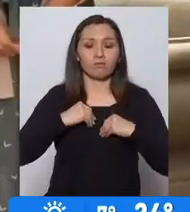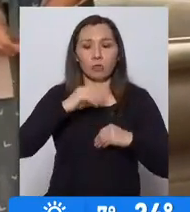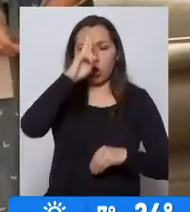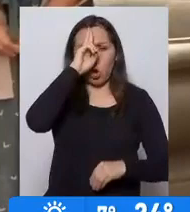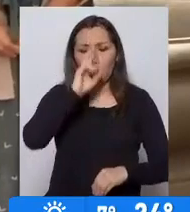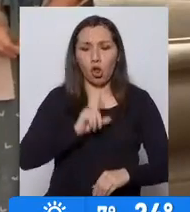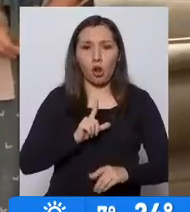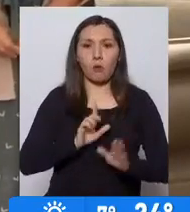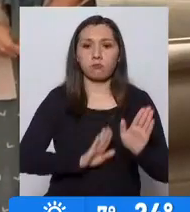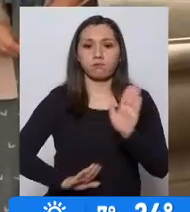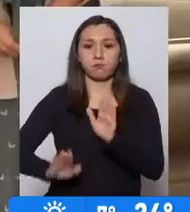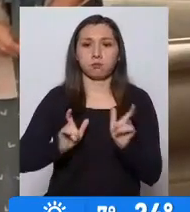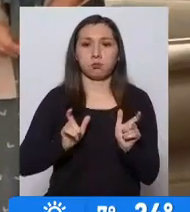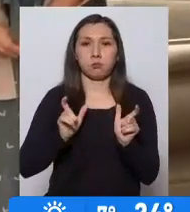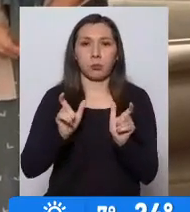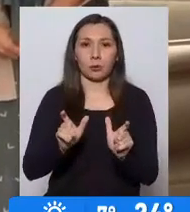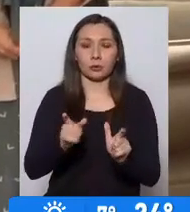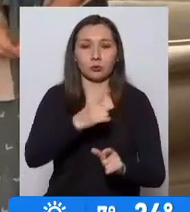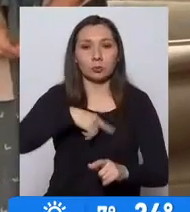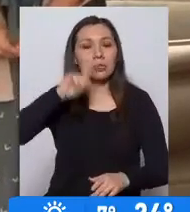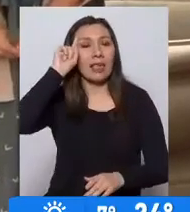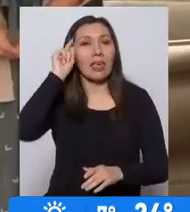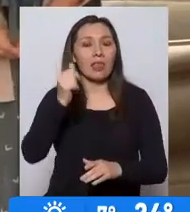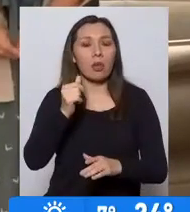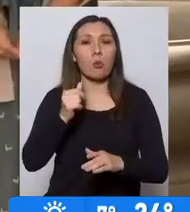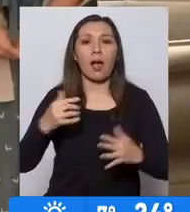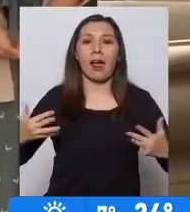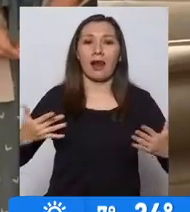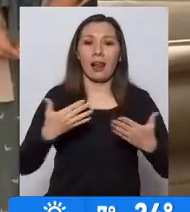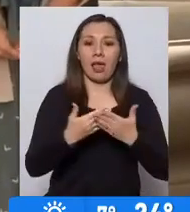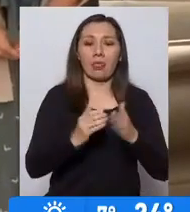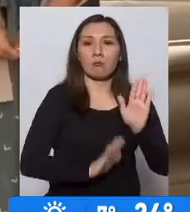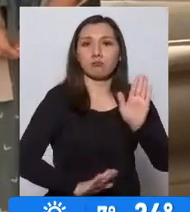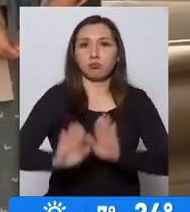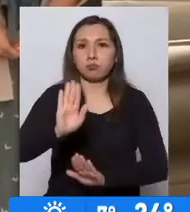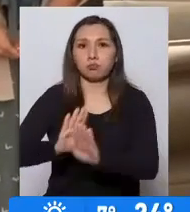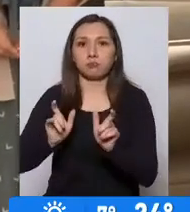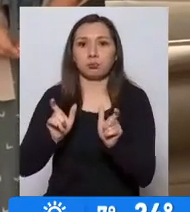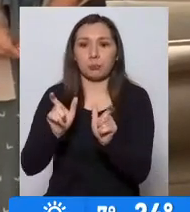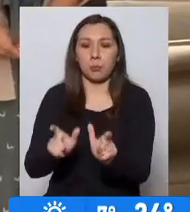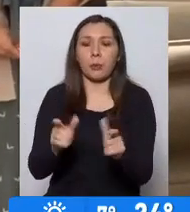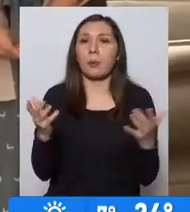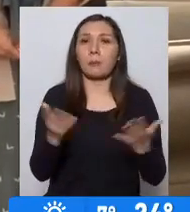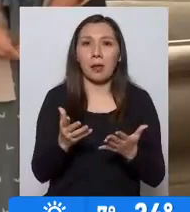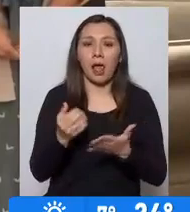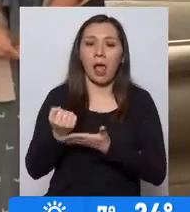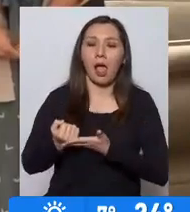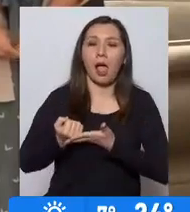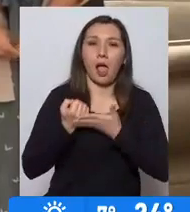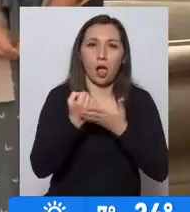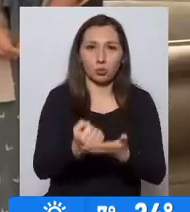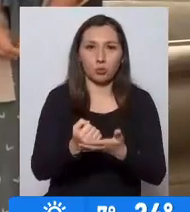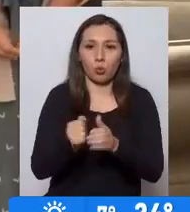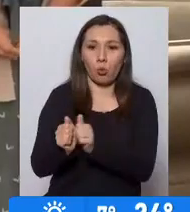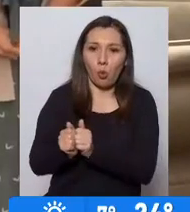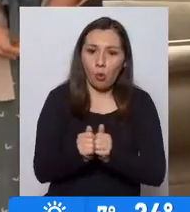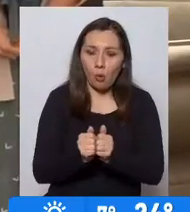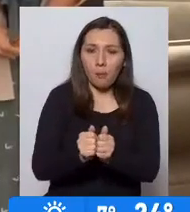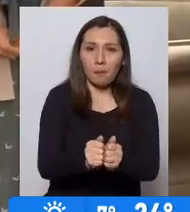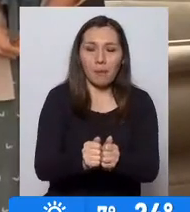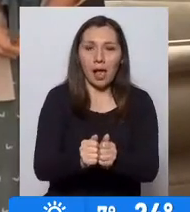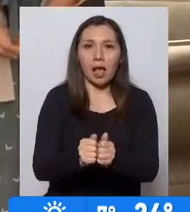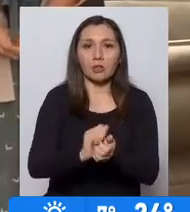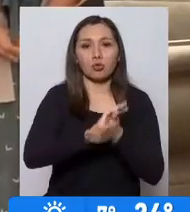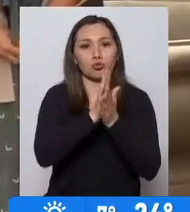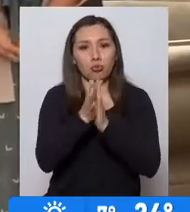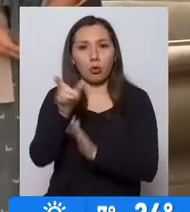de protección y estamos creando una red de protección para ayudar y acompañar